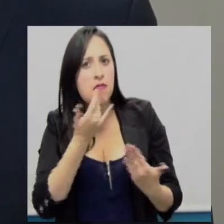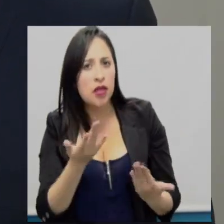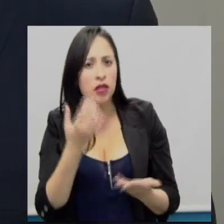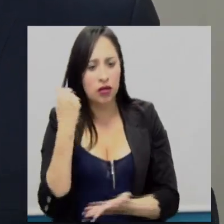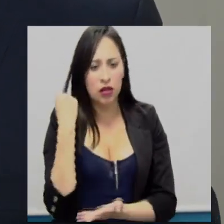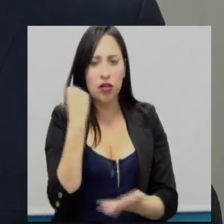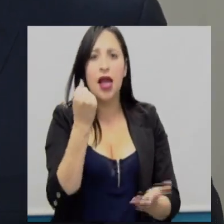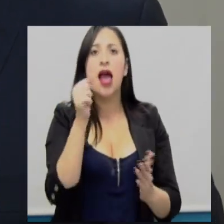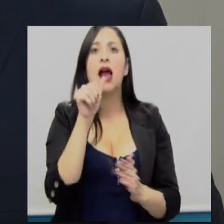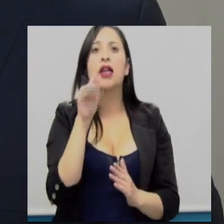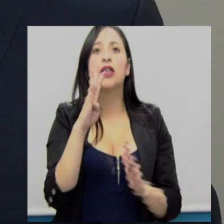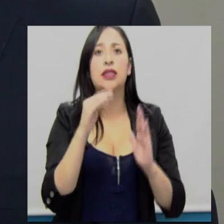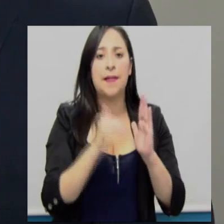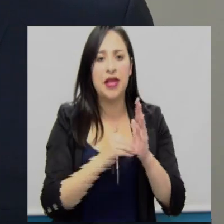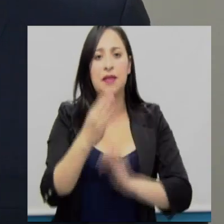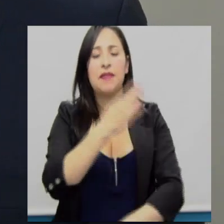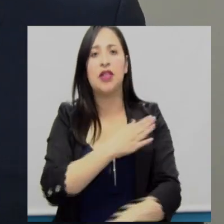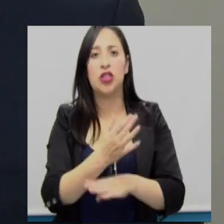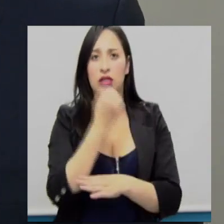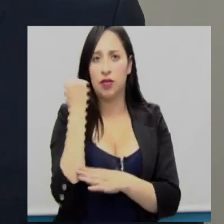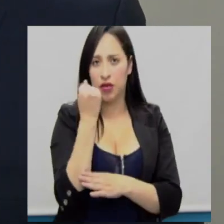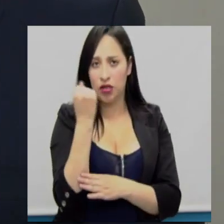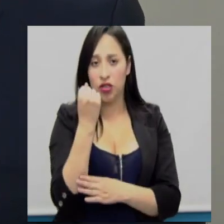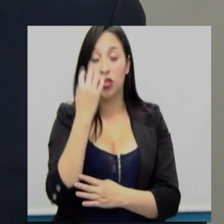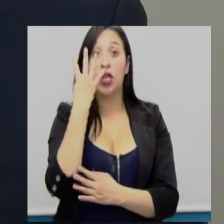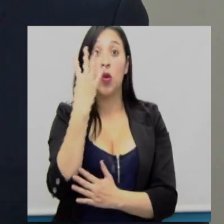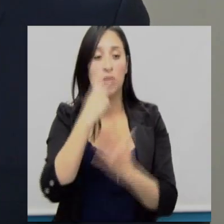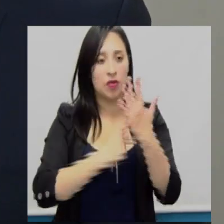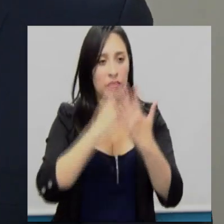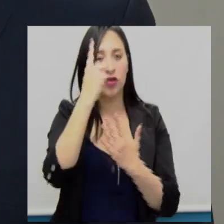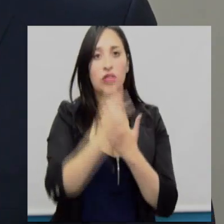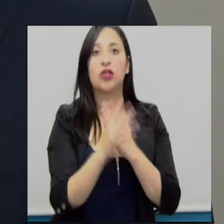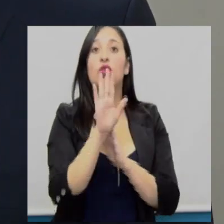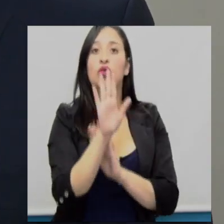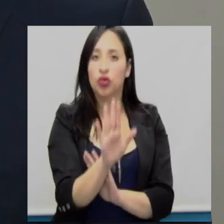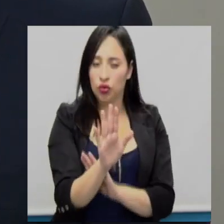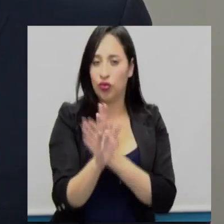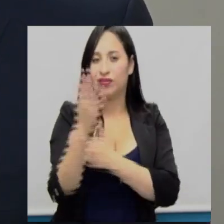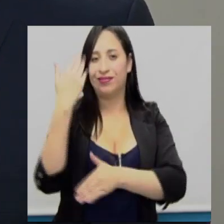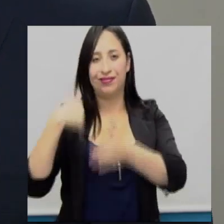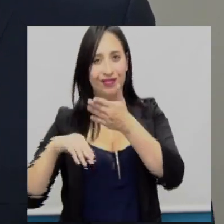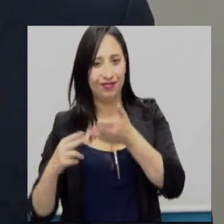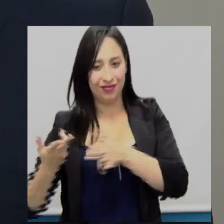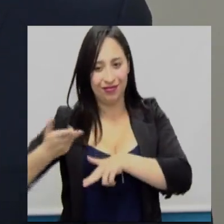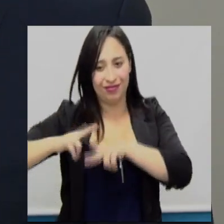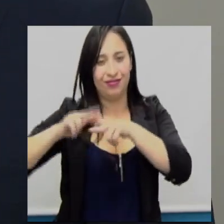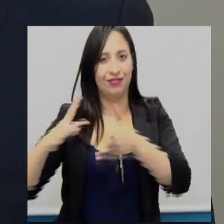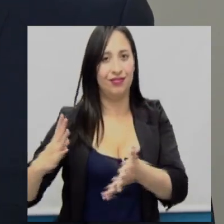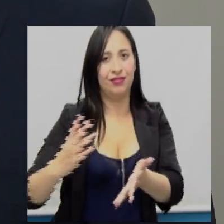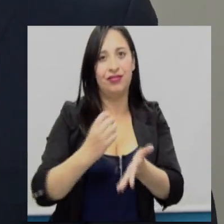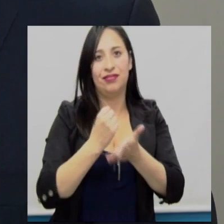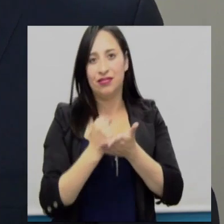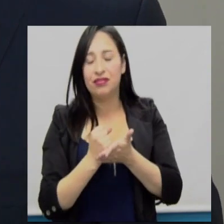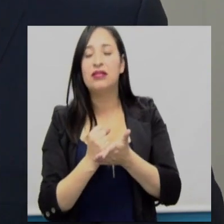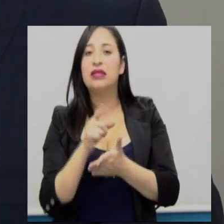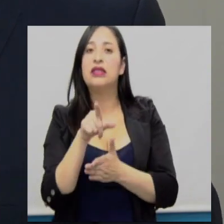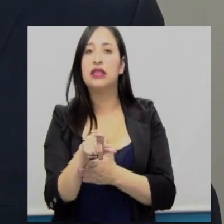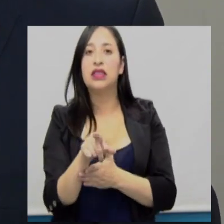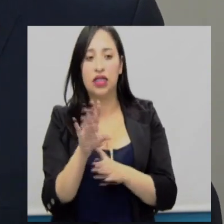los recursos que suman 14 mil millones de pesos de cuatro proyectos del antiguo fondo de regalías y que van destinados